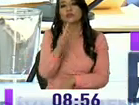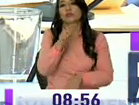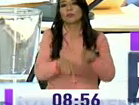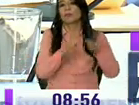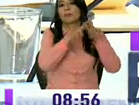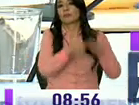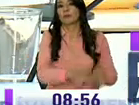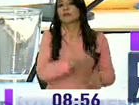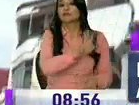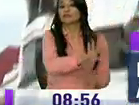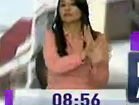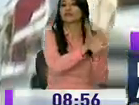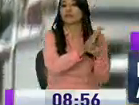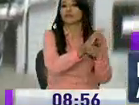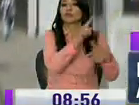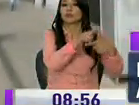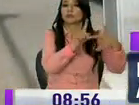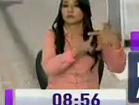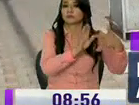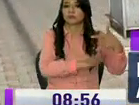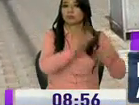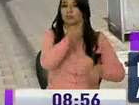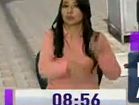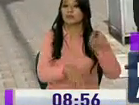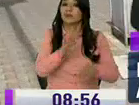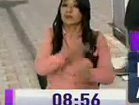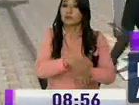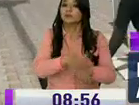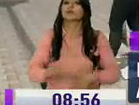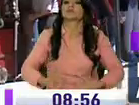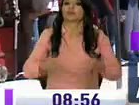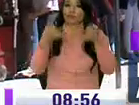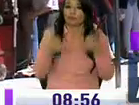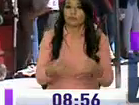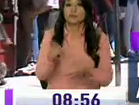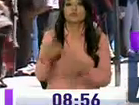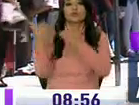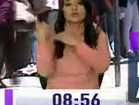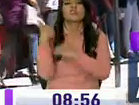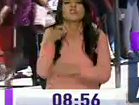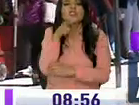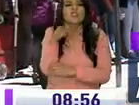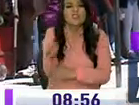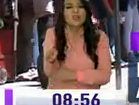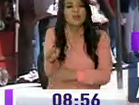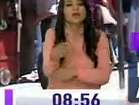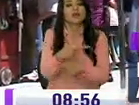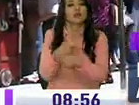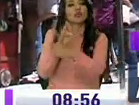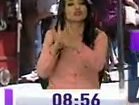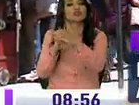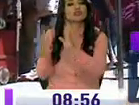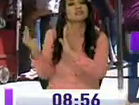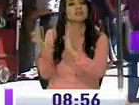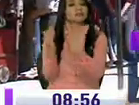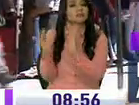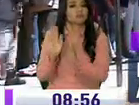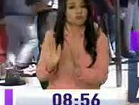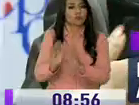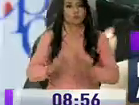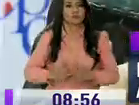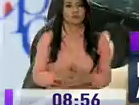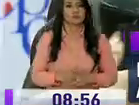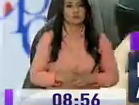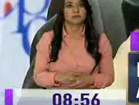revisar el periodo de funciones de los dos magistrados, por ser ratificados en sus cargos por el organismo transitorio que presidió Julio César Trujillo.